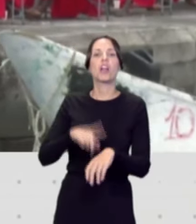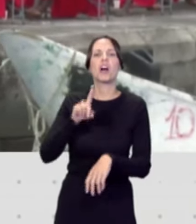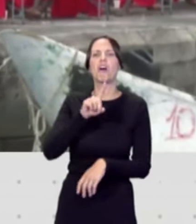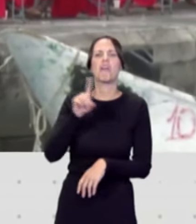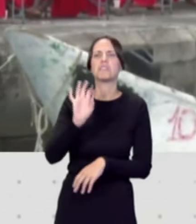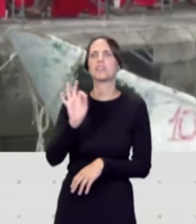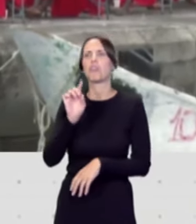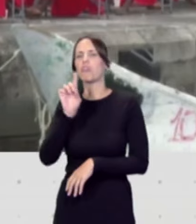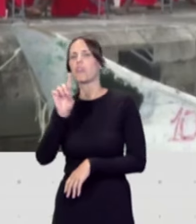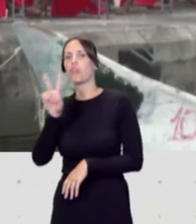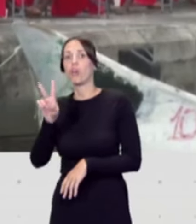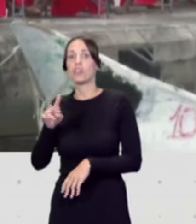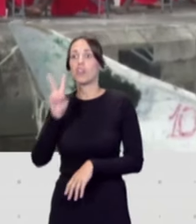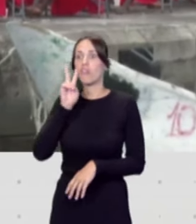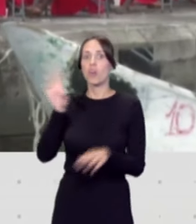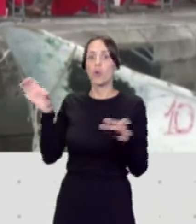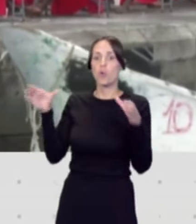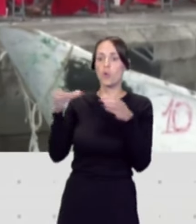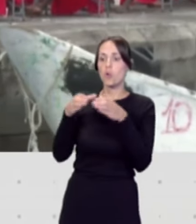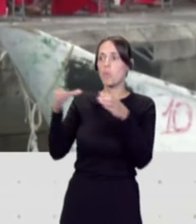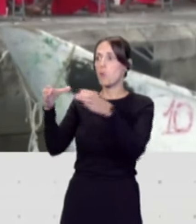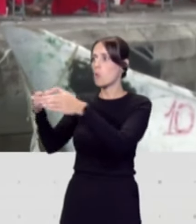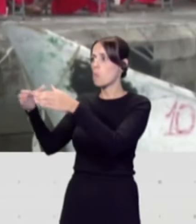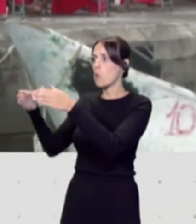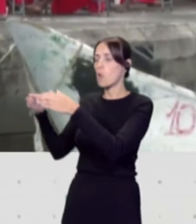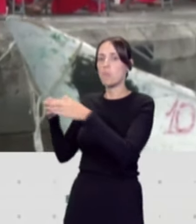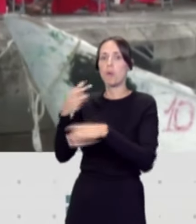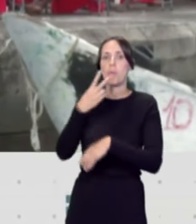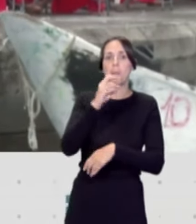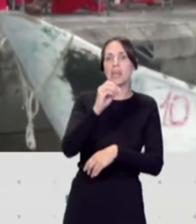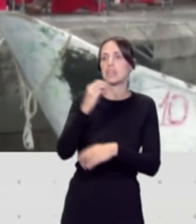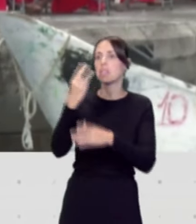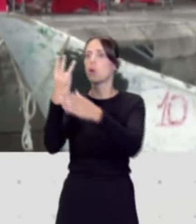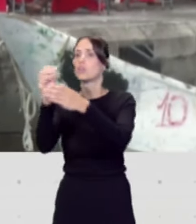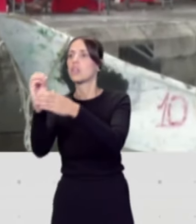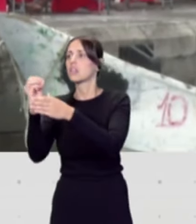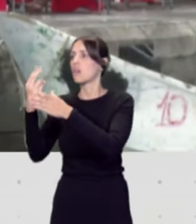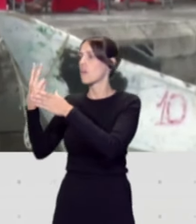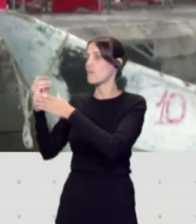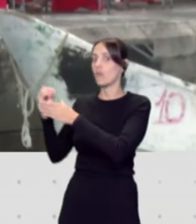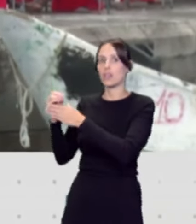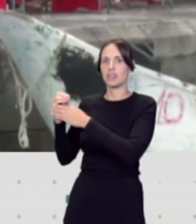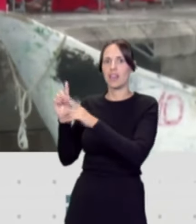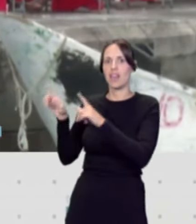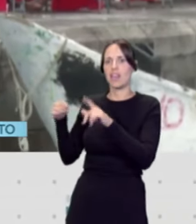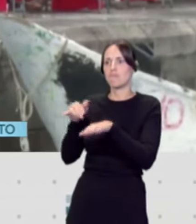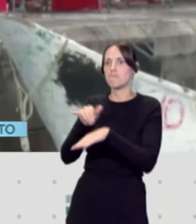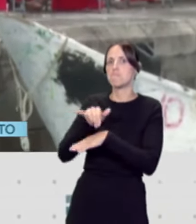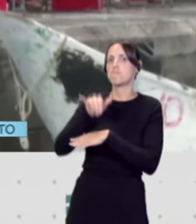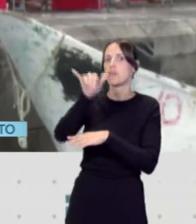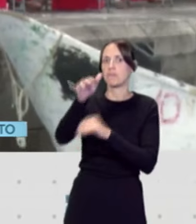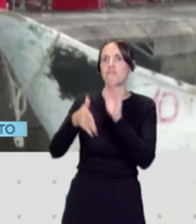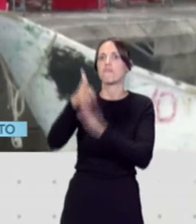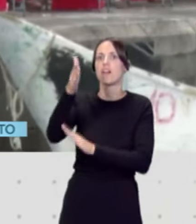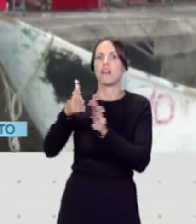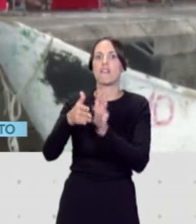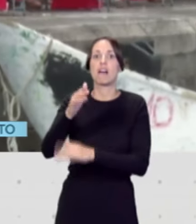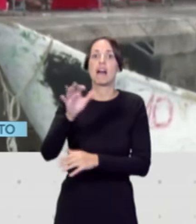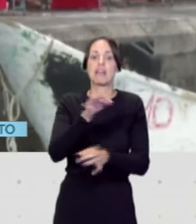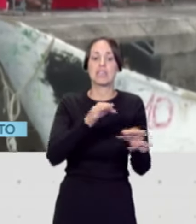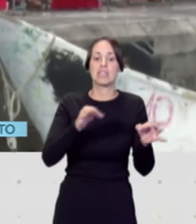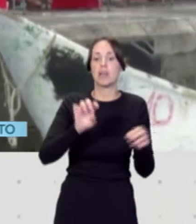y ves los grupos de 20, 30 migrantes que los embarcan para llevarlos a otra isla. Y centenares ya también, no que van hacia la península. Así que...